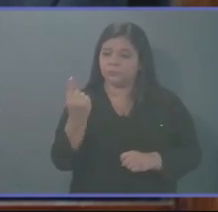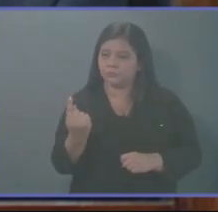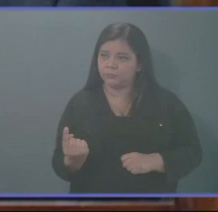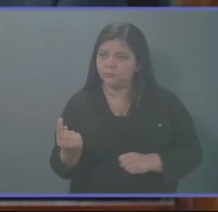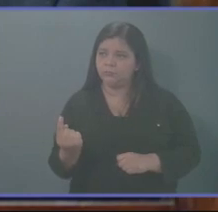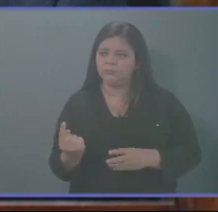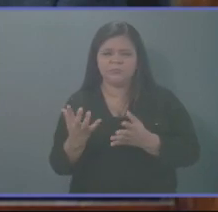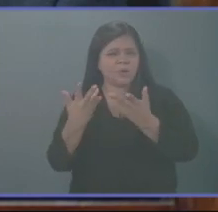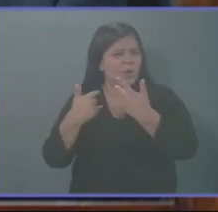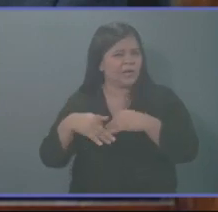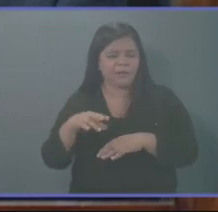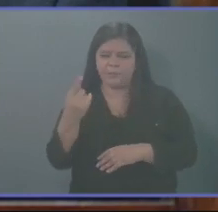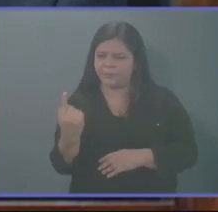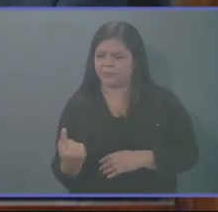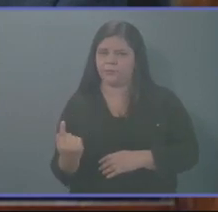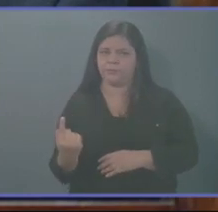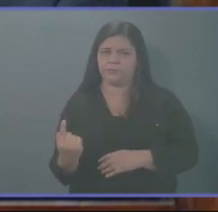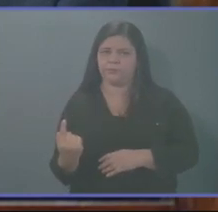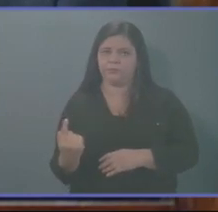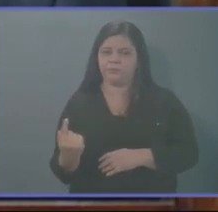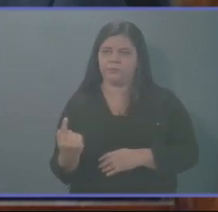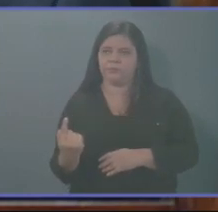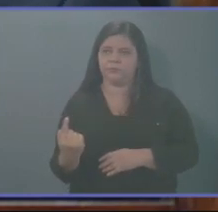tipo cualquier persona.